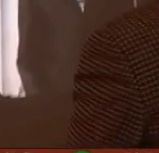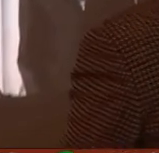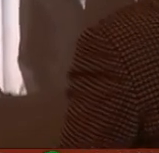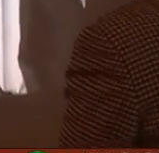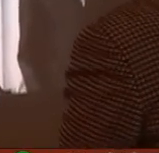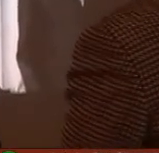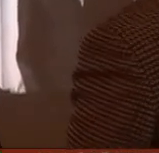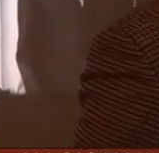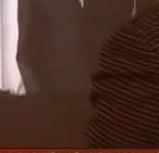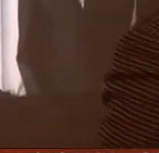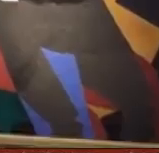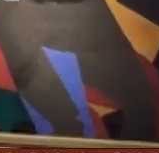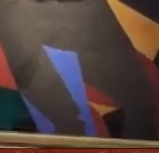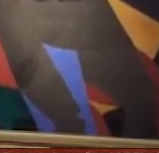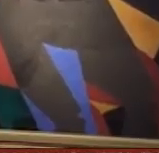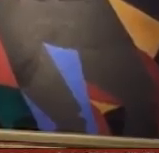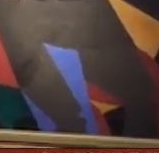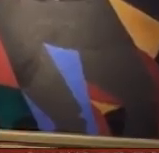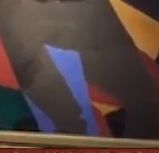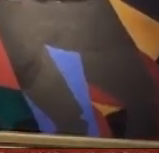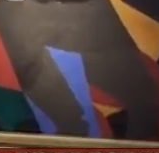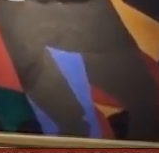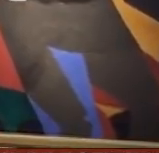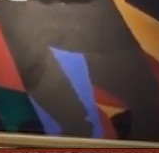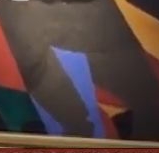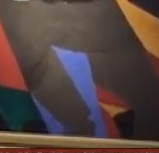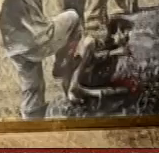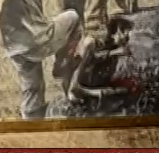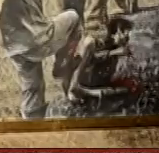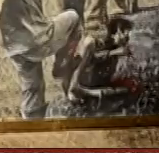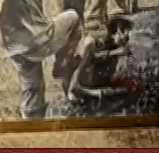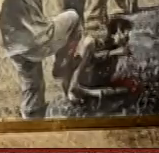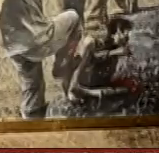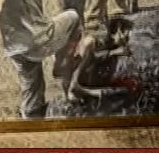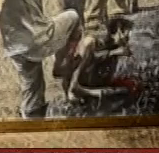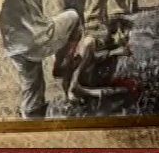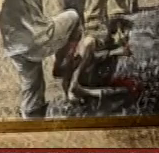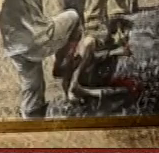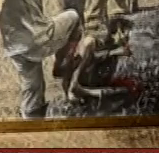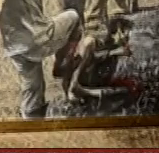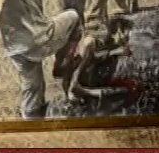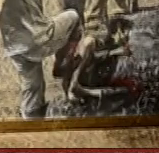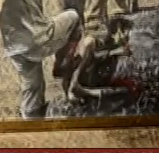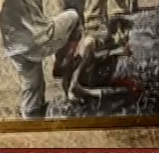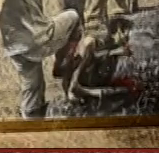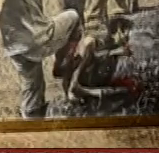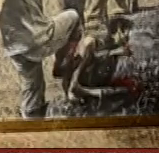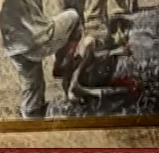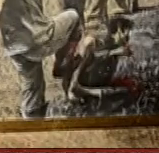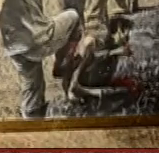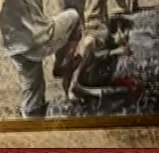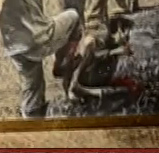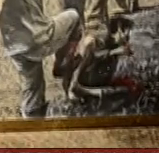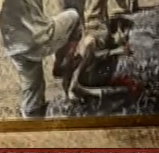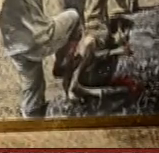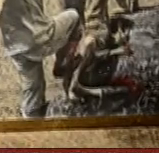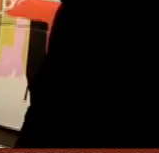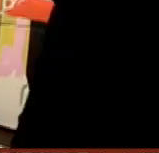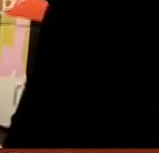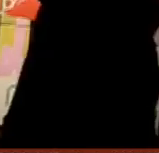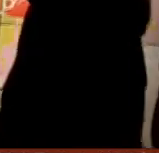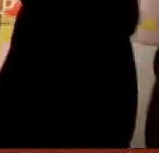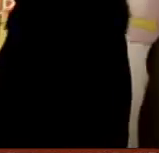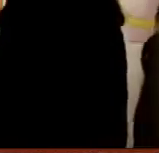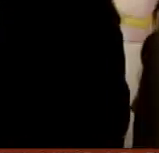de 2 meses de su apertura. Esto en Argentina, en el Museo Nacional de Bellas Artes de este querido país sudamericano. El